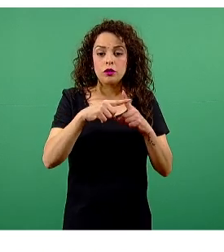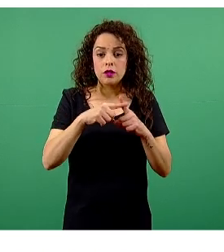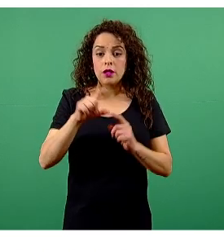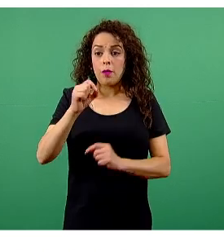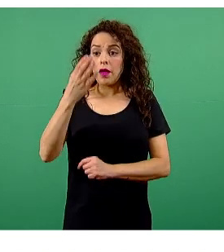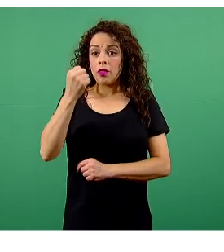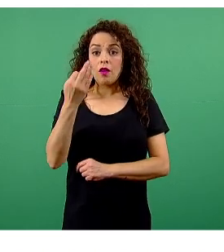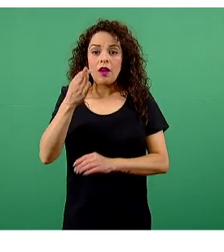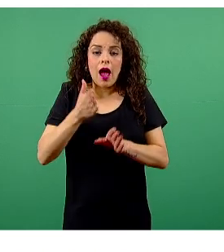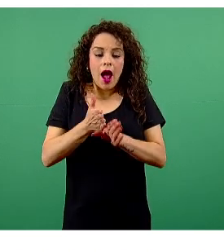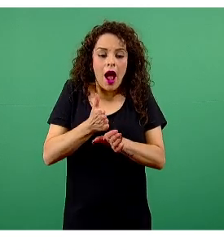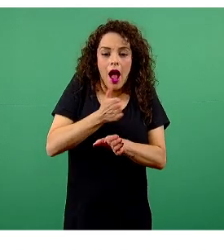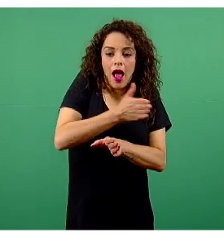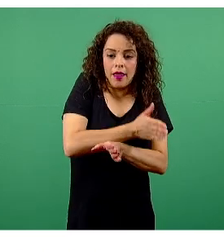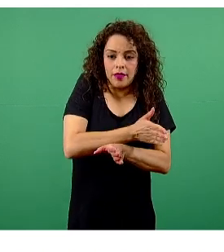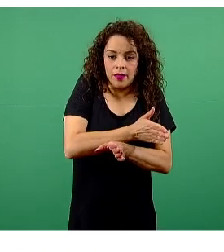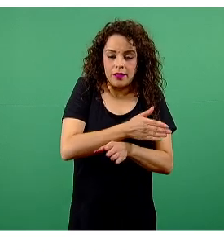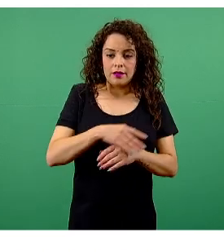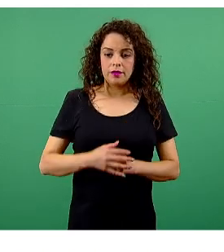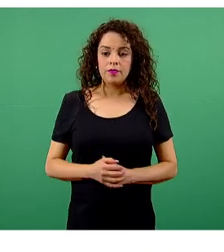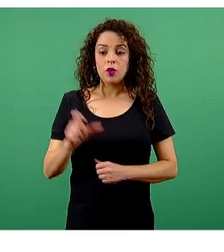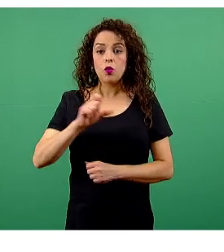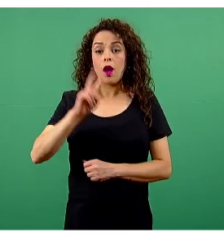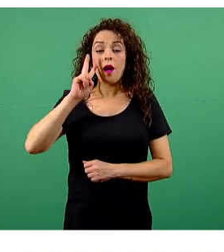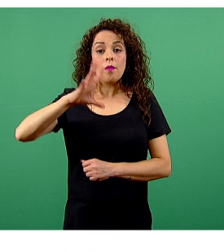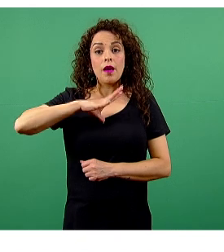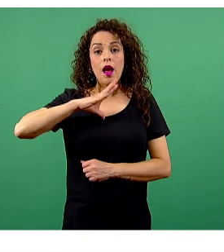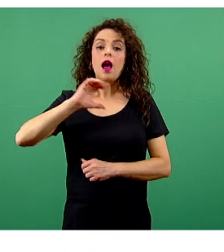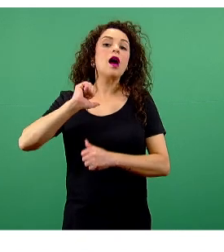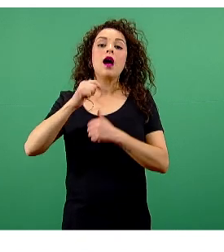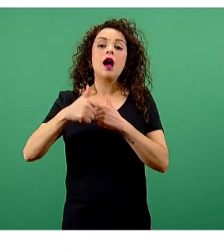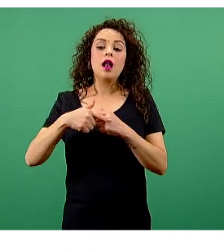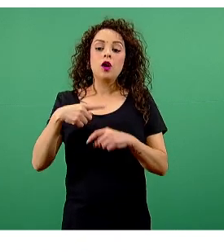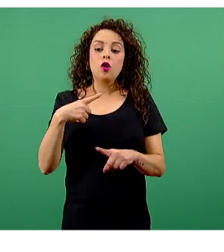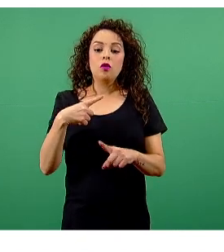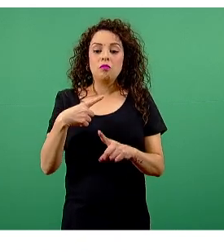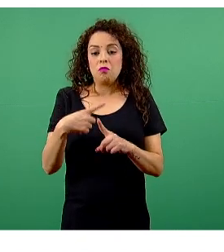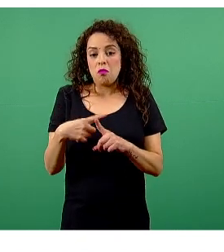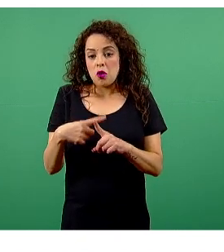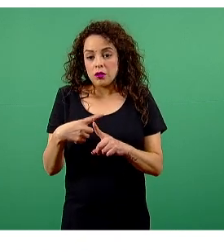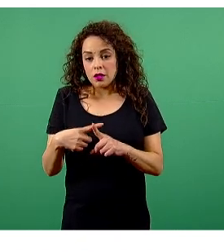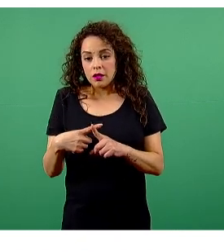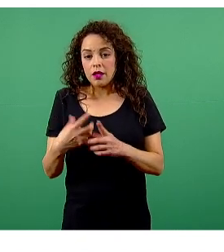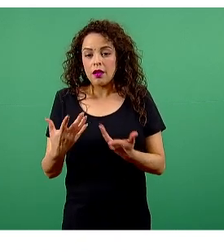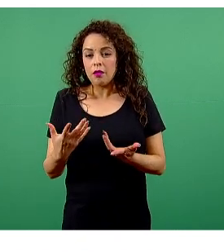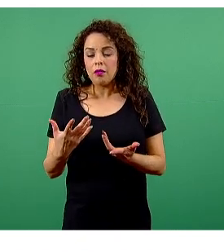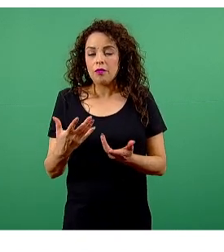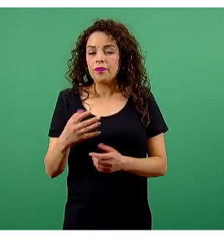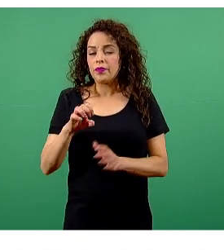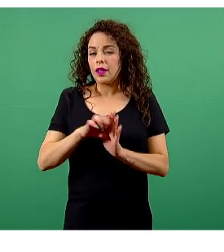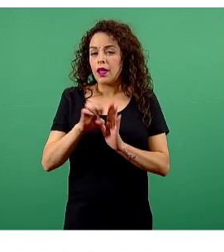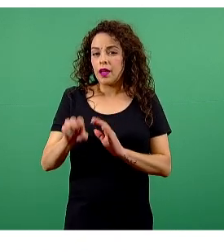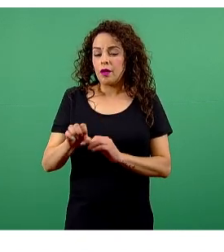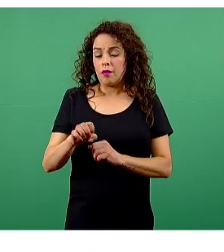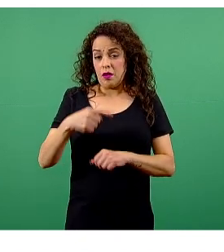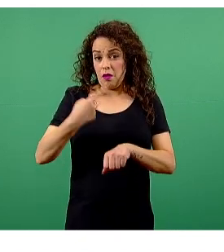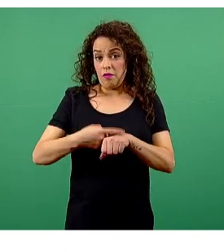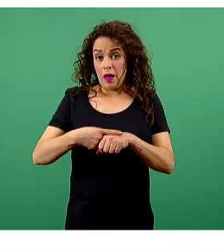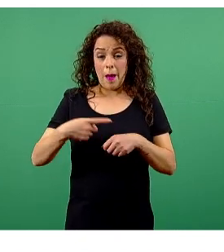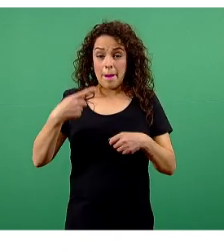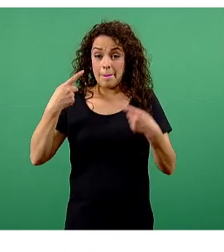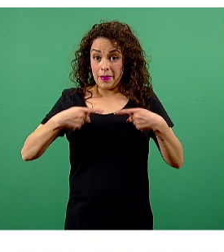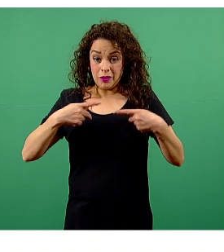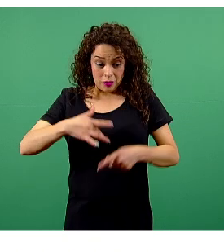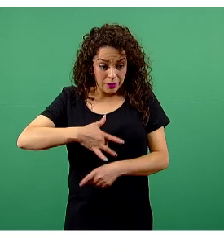esperado. Cuando encontramos un caso positivo en enfermedades que pueden ser asintomáticas,